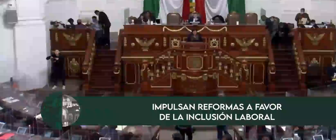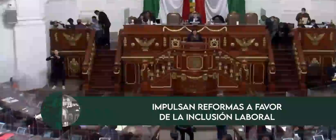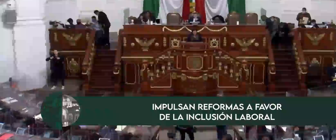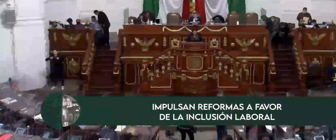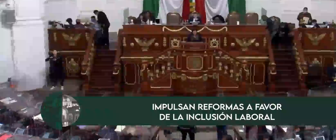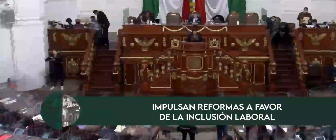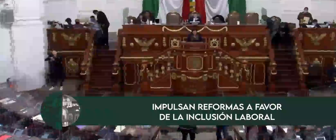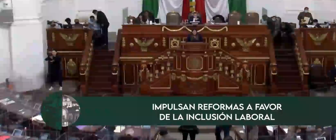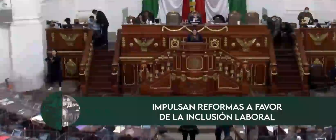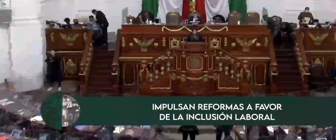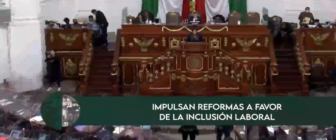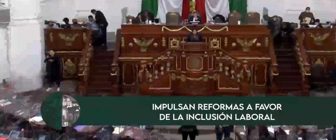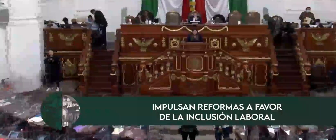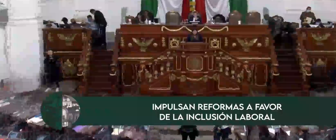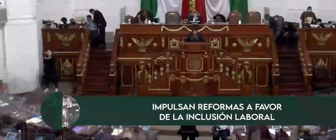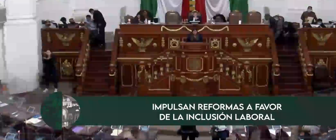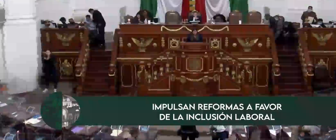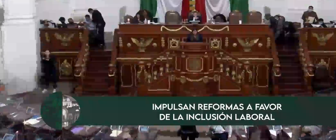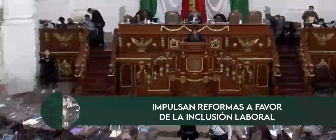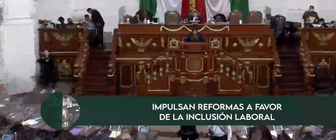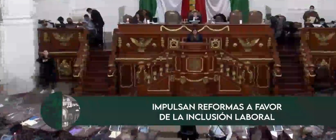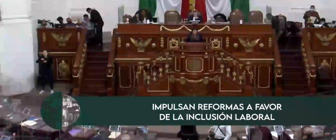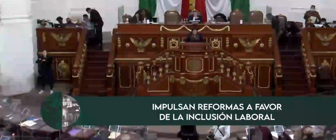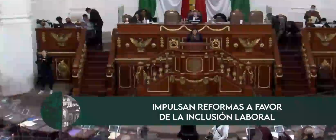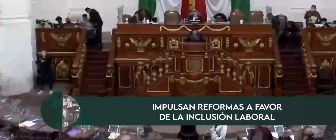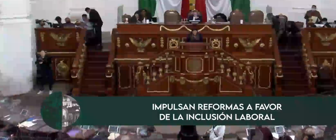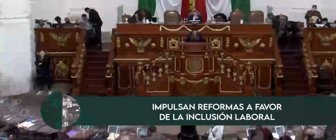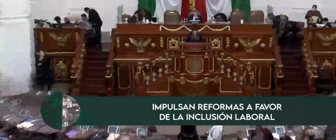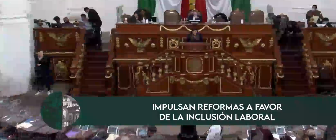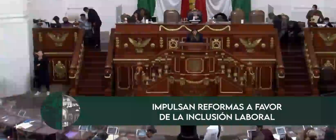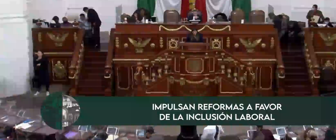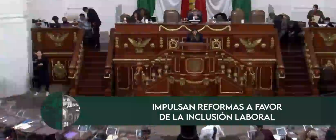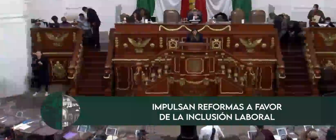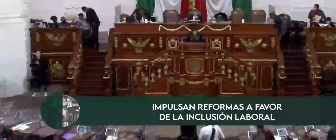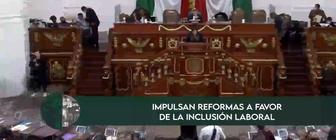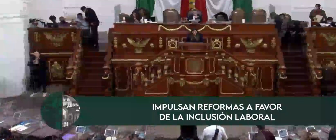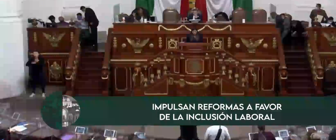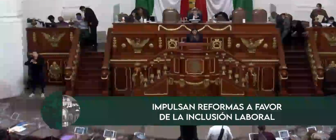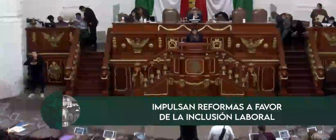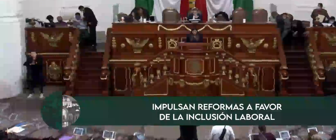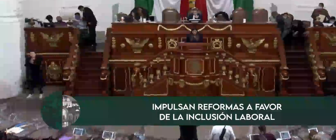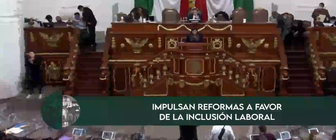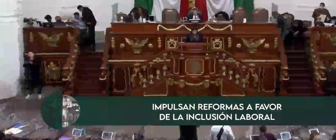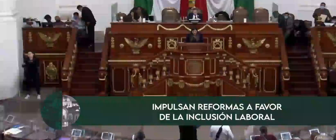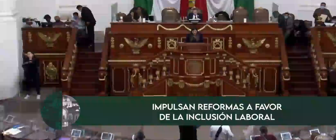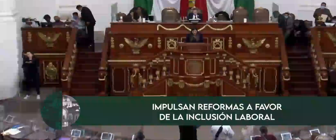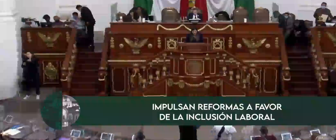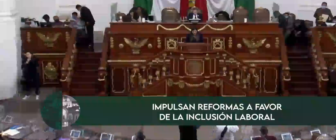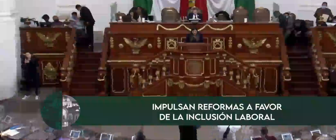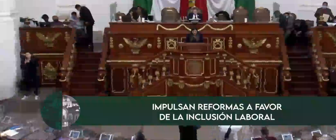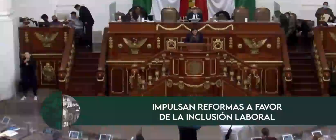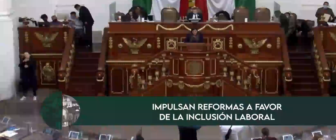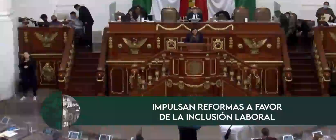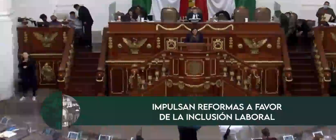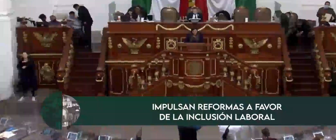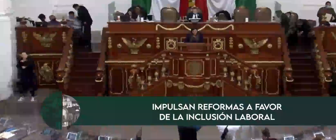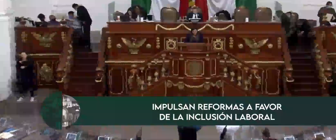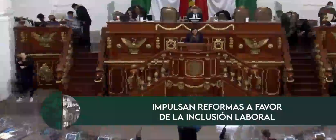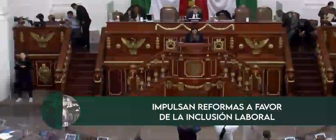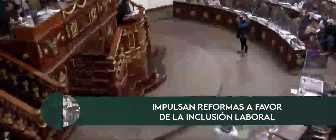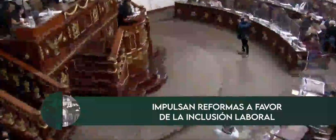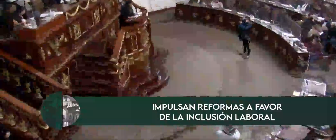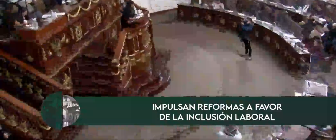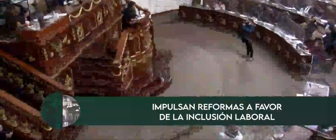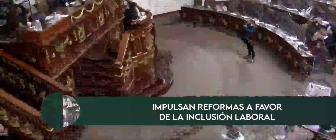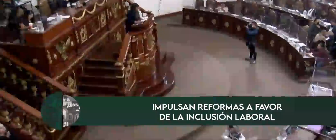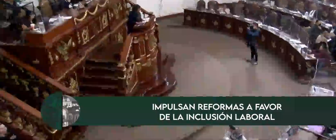legislativo y judicial, así como en los organismos autónomos de la Ciudad de México. También dijo se busca regular formas de trabajo distintas a las que exigen